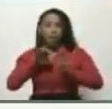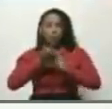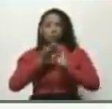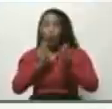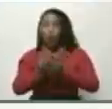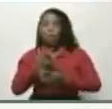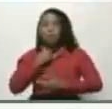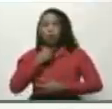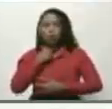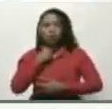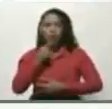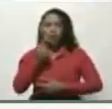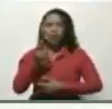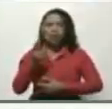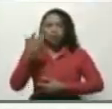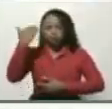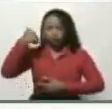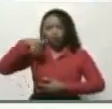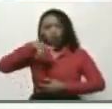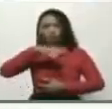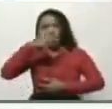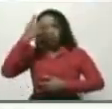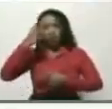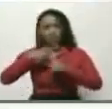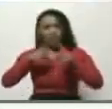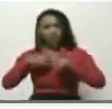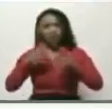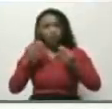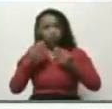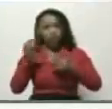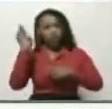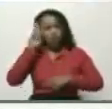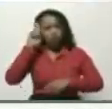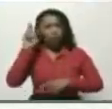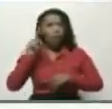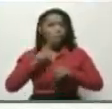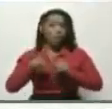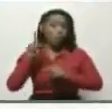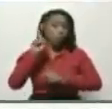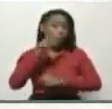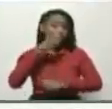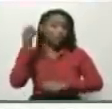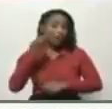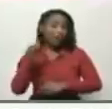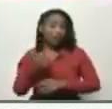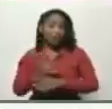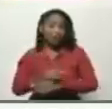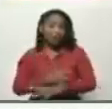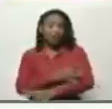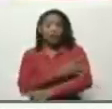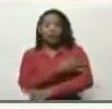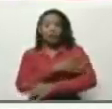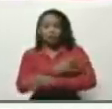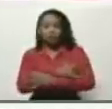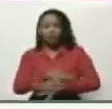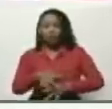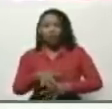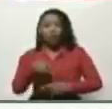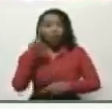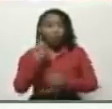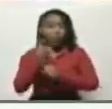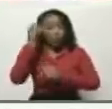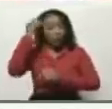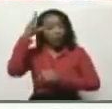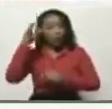decir que somos diferentes. Bueno, somos diferentes por muchas razones, pero una es realmente escalofriante. Somos los únicos capaces